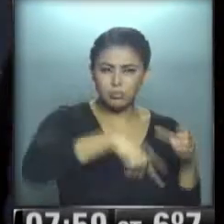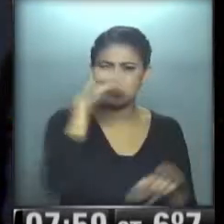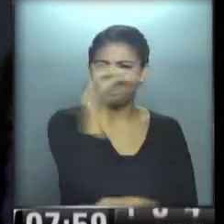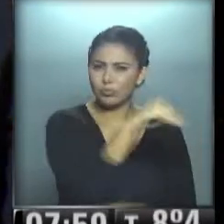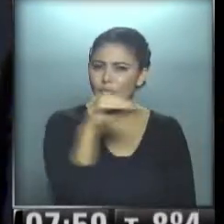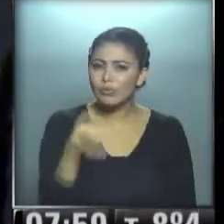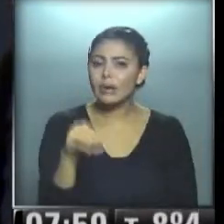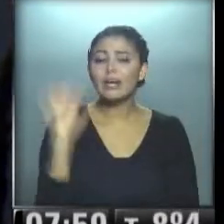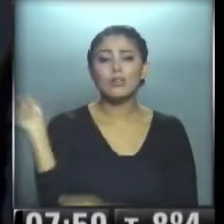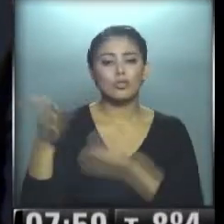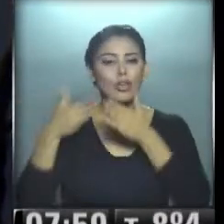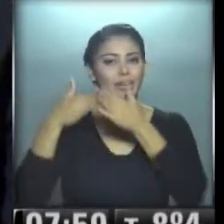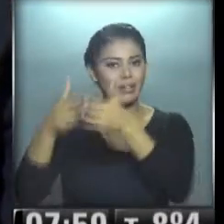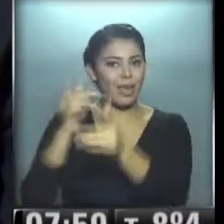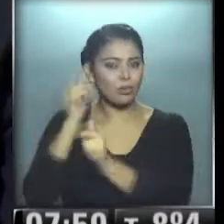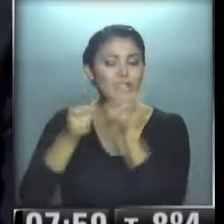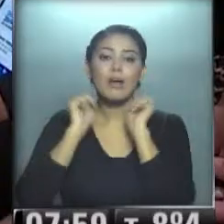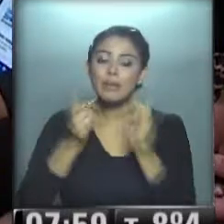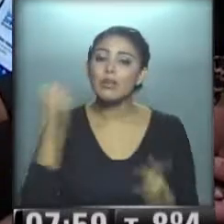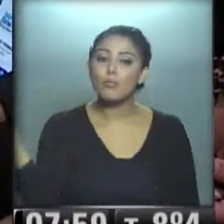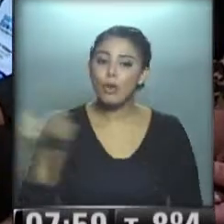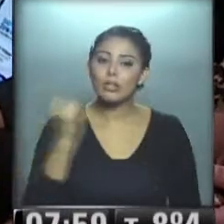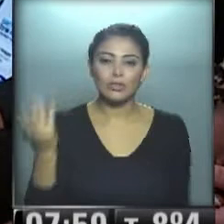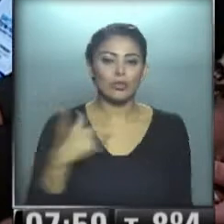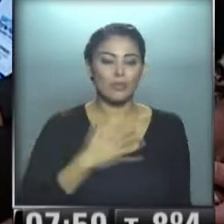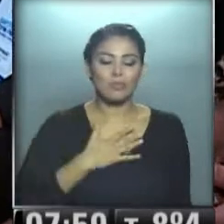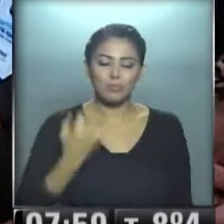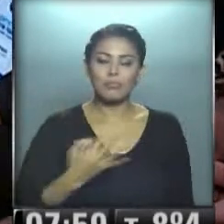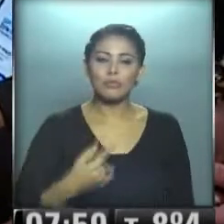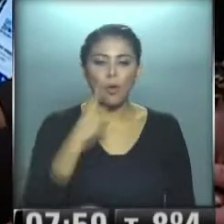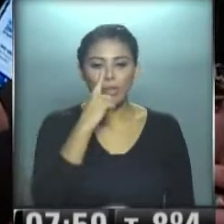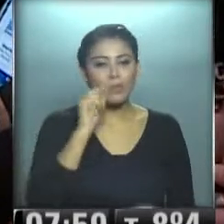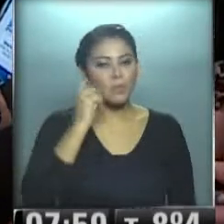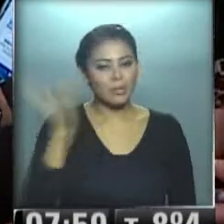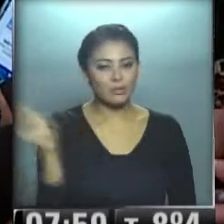y la industria naviera, que es muy importante también. Así que estamos muy conformes, es un buen día para nosotros.